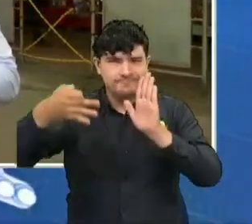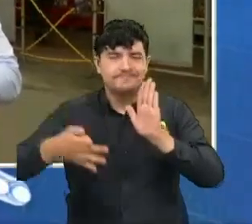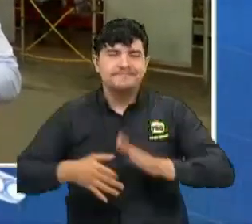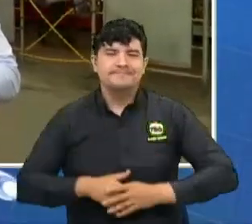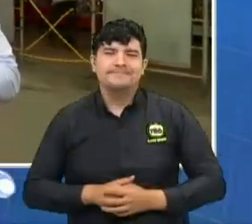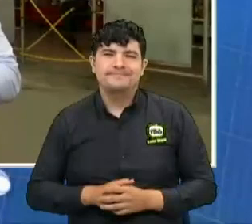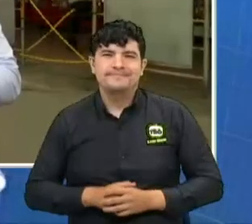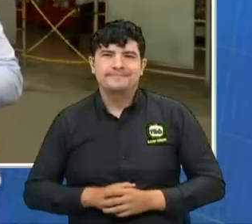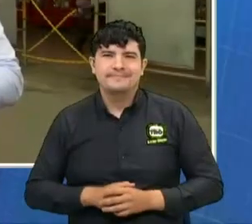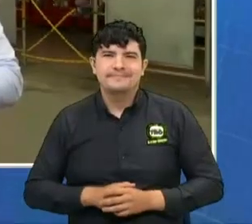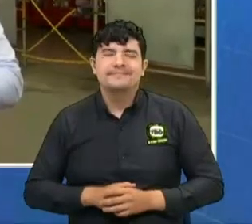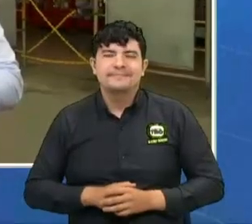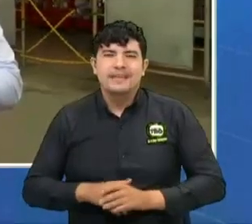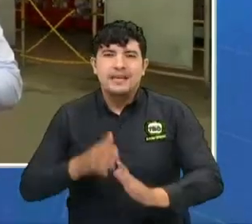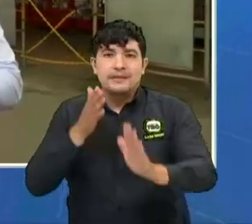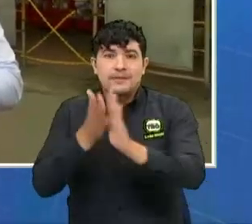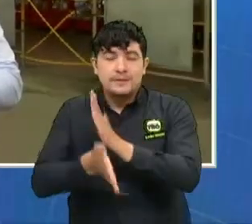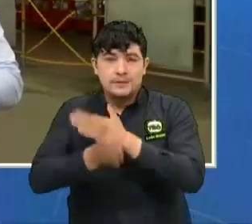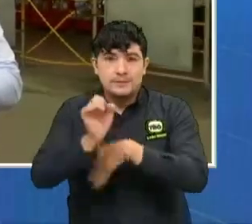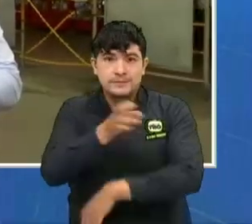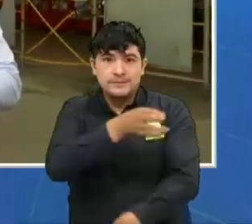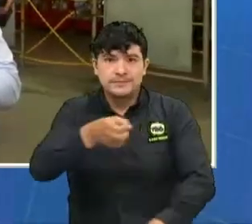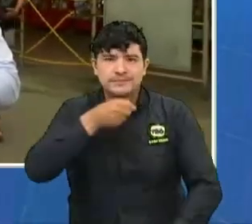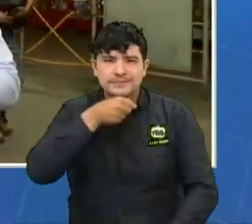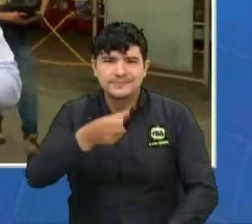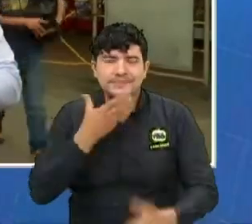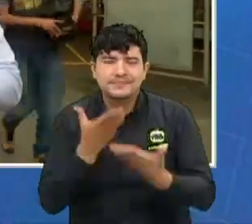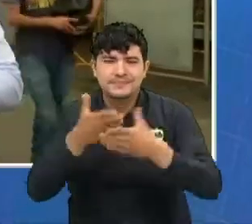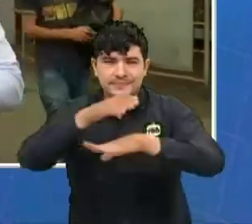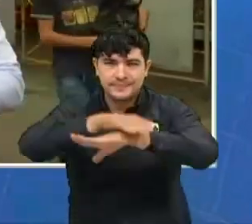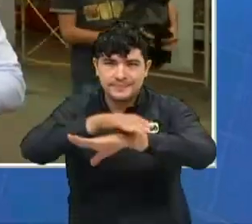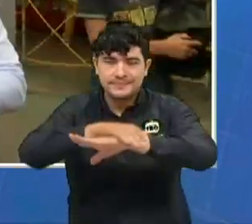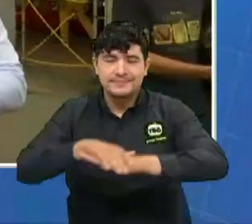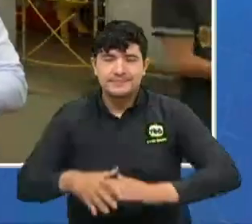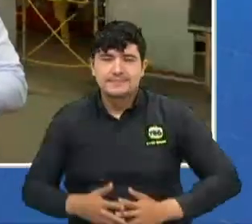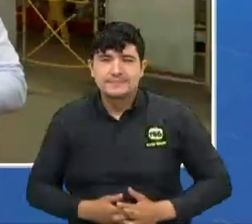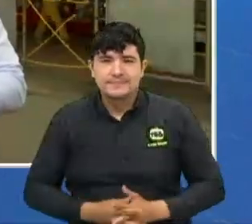filas. Pues bien, esta es la información desde la terminal de transportes de Bucaramanga. Julián Mejía, Oriente Noticias, estamos informando.